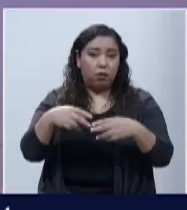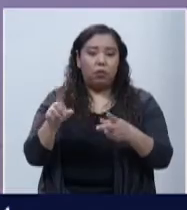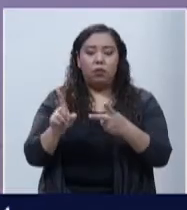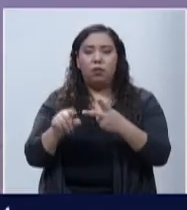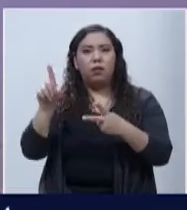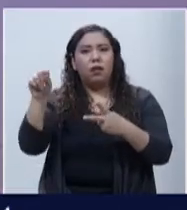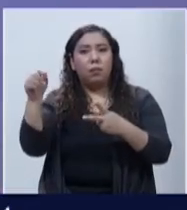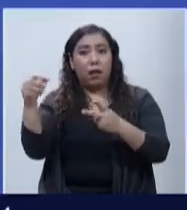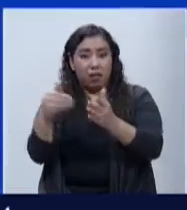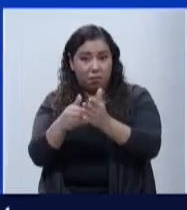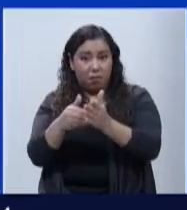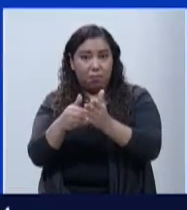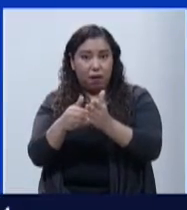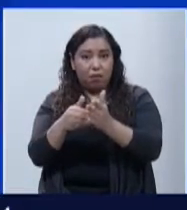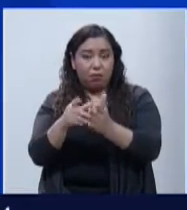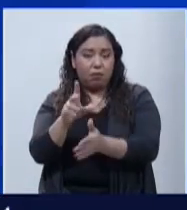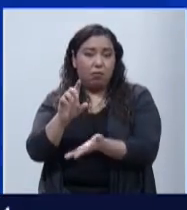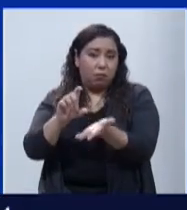salud